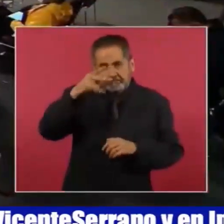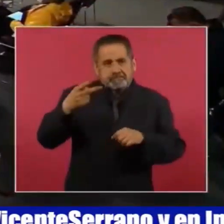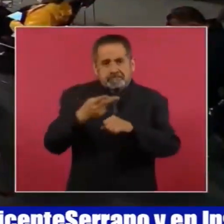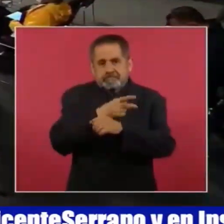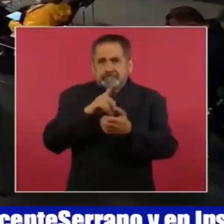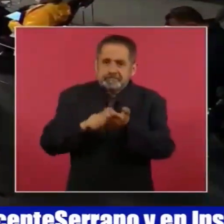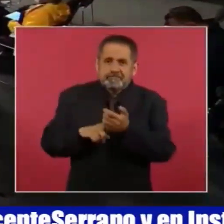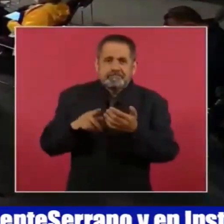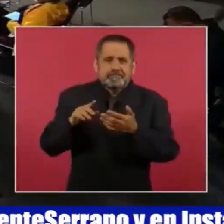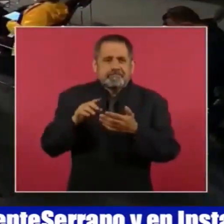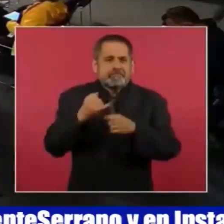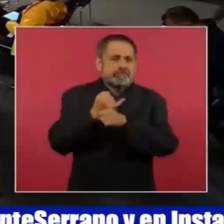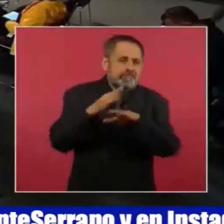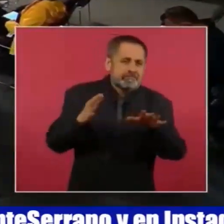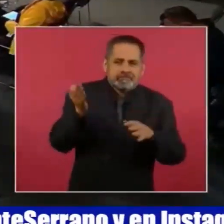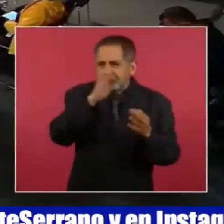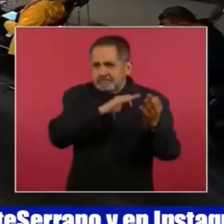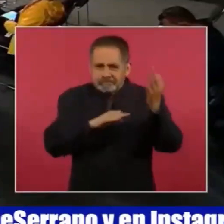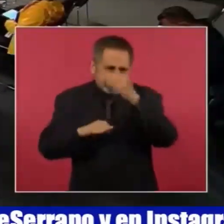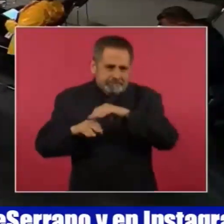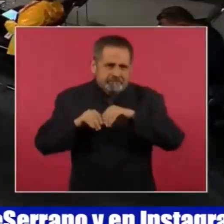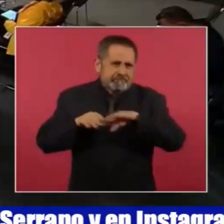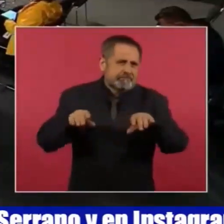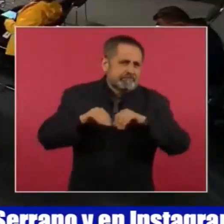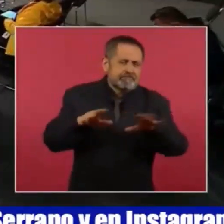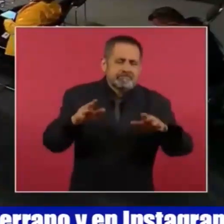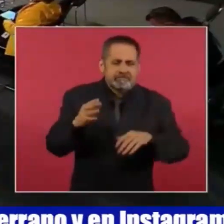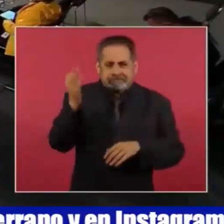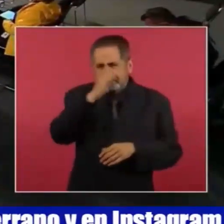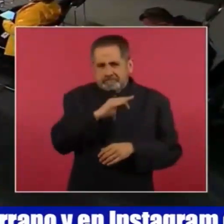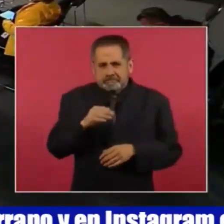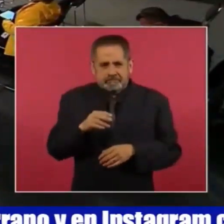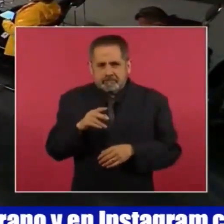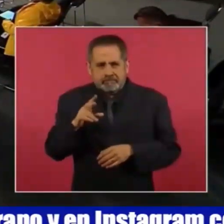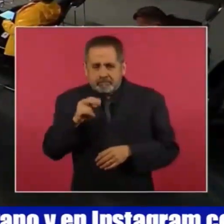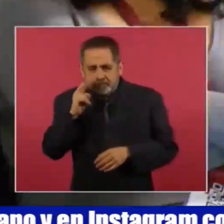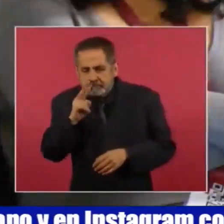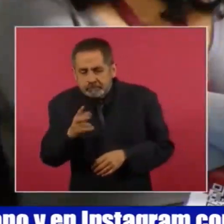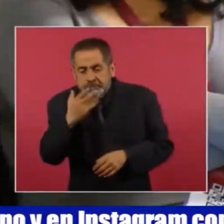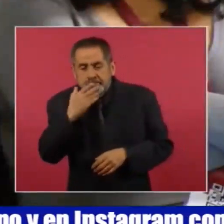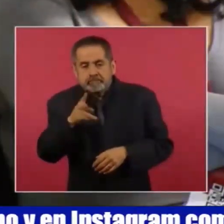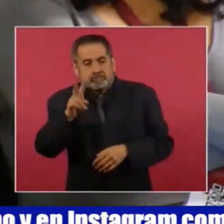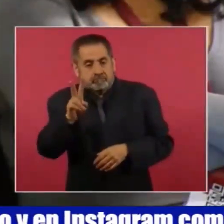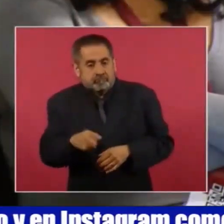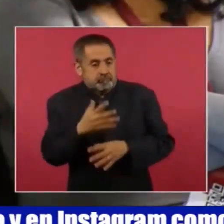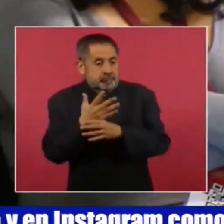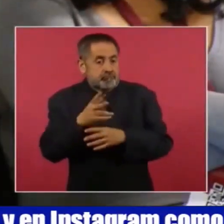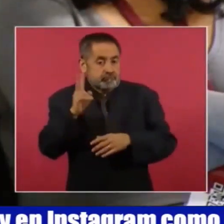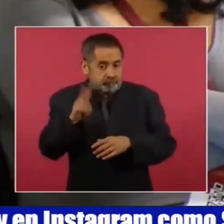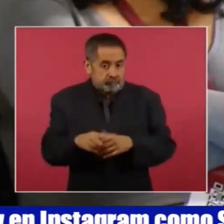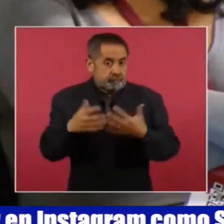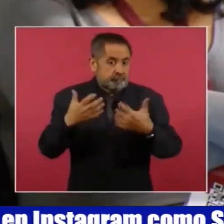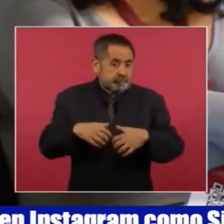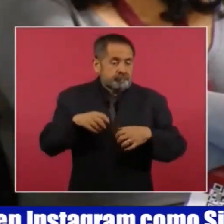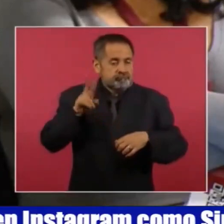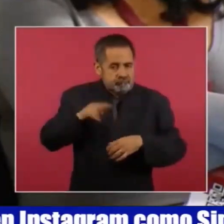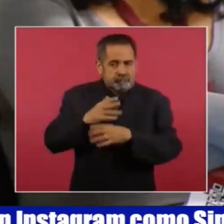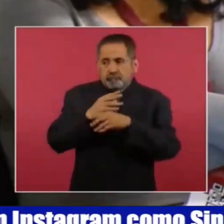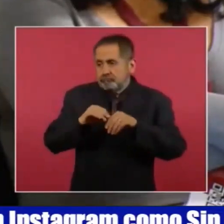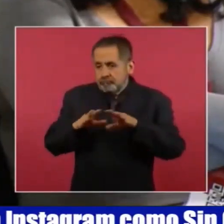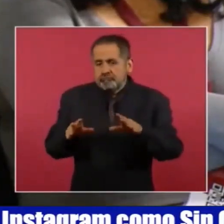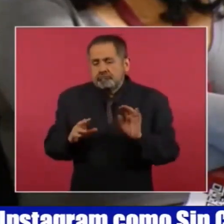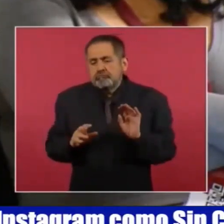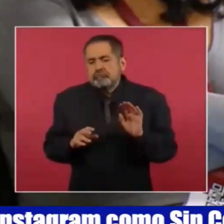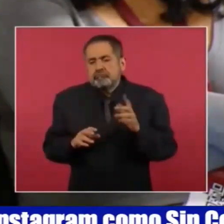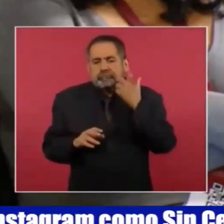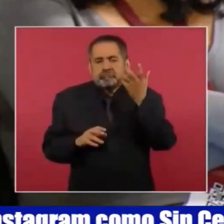olas de desinformación que mucha gente publica y que no verifica si realmente estas empresas dan a conocer estos